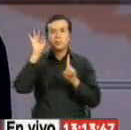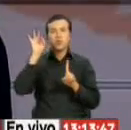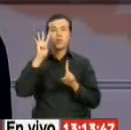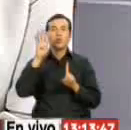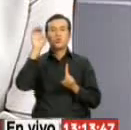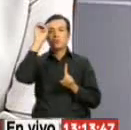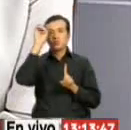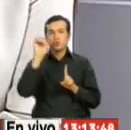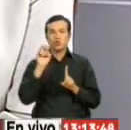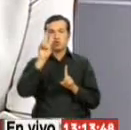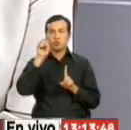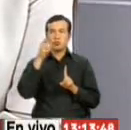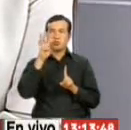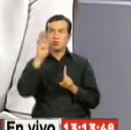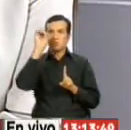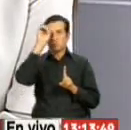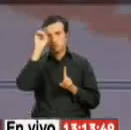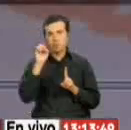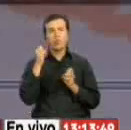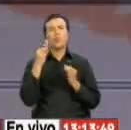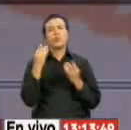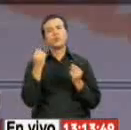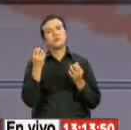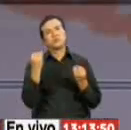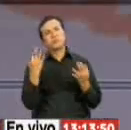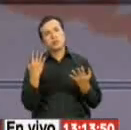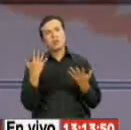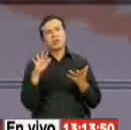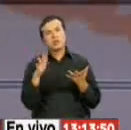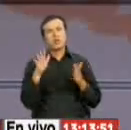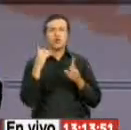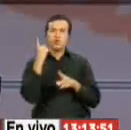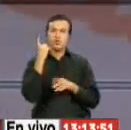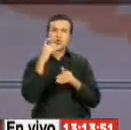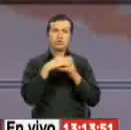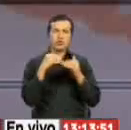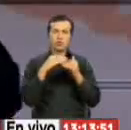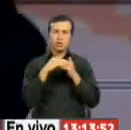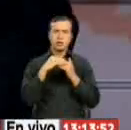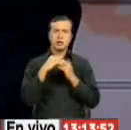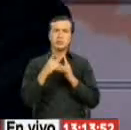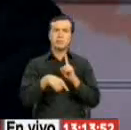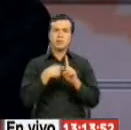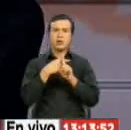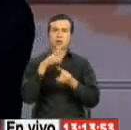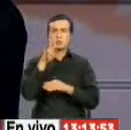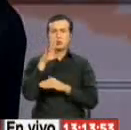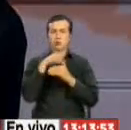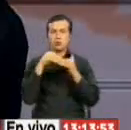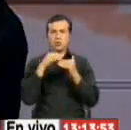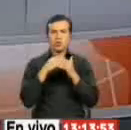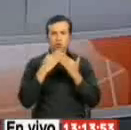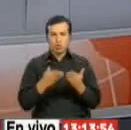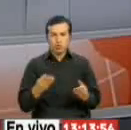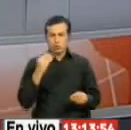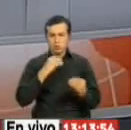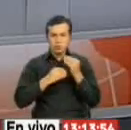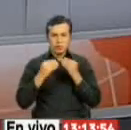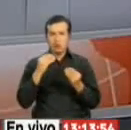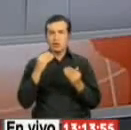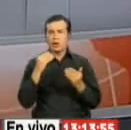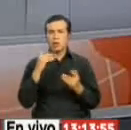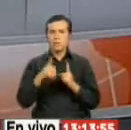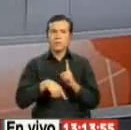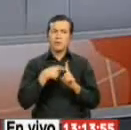por ciento aragón te diría a cuánto nos dijo se alarga más o menos a unos 11 dólares más los 7 dólares de la canasta familiar más o